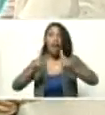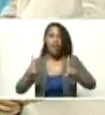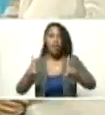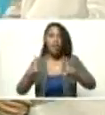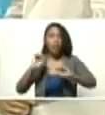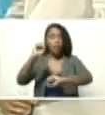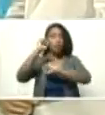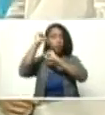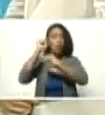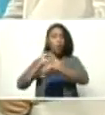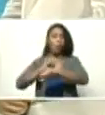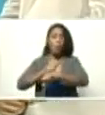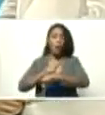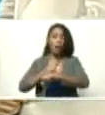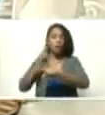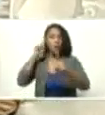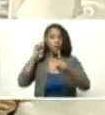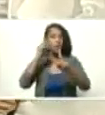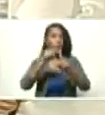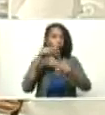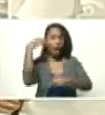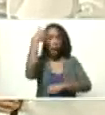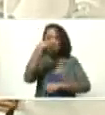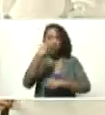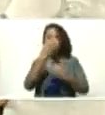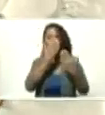tempranas, dirigidas a la juventud,